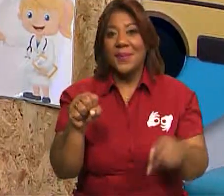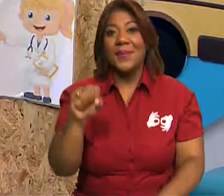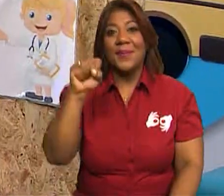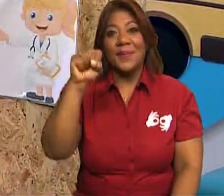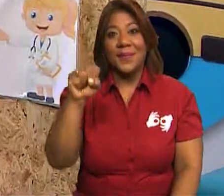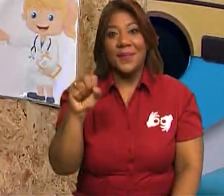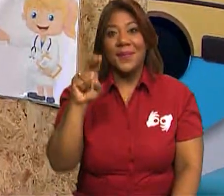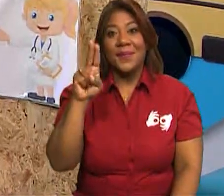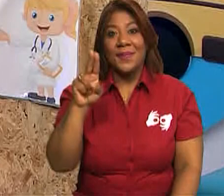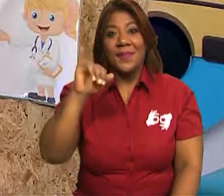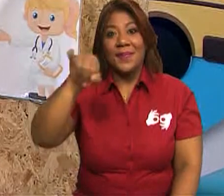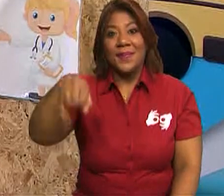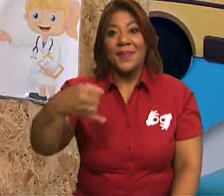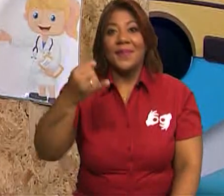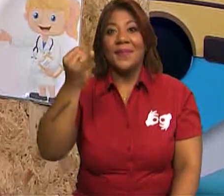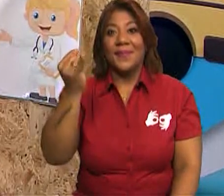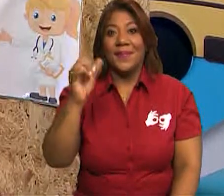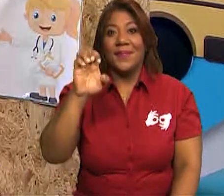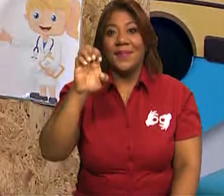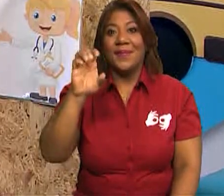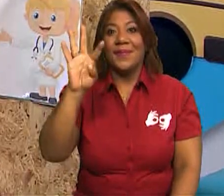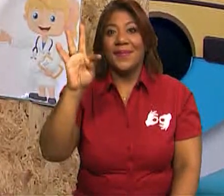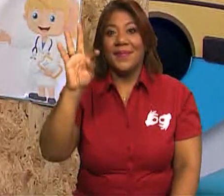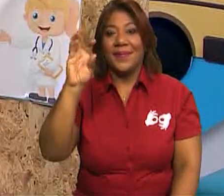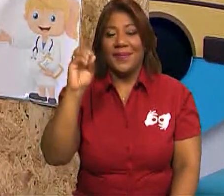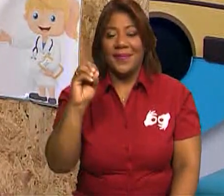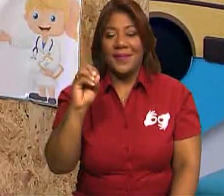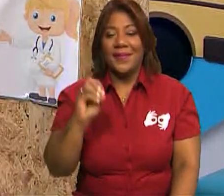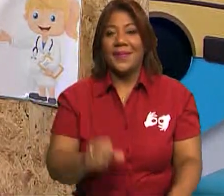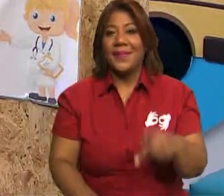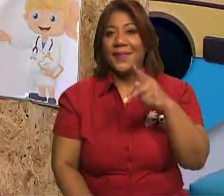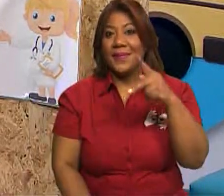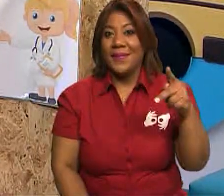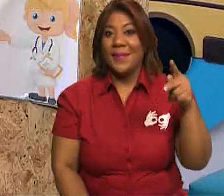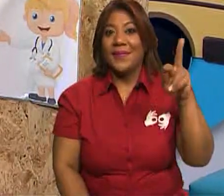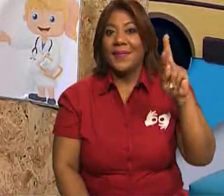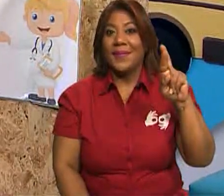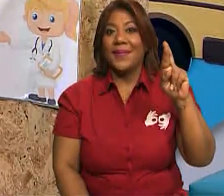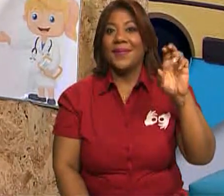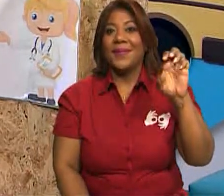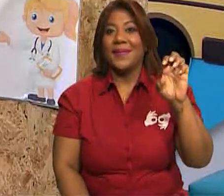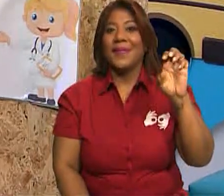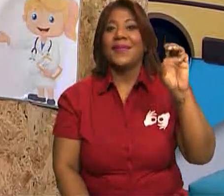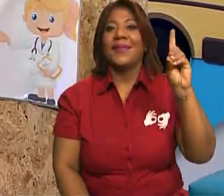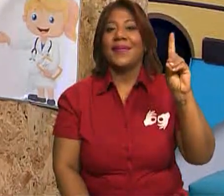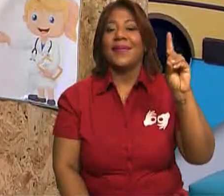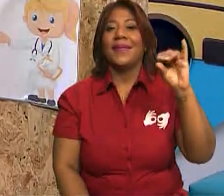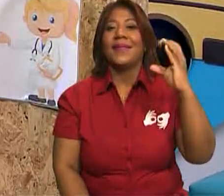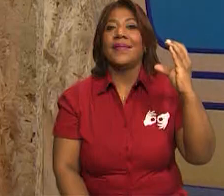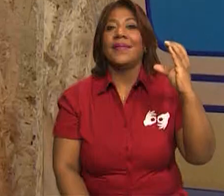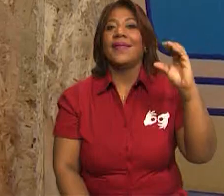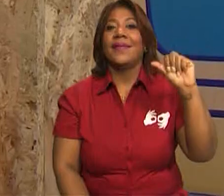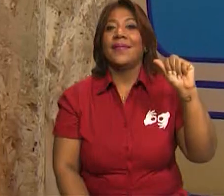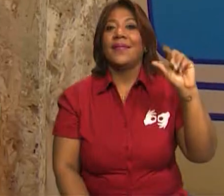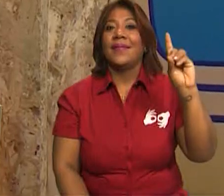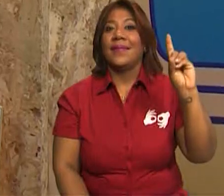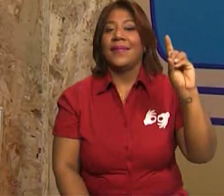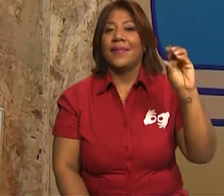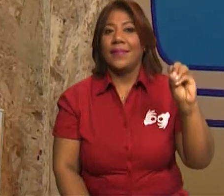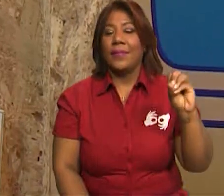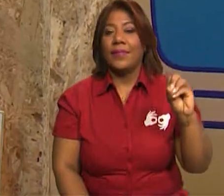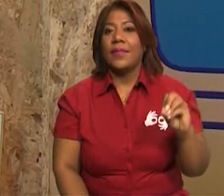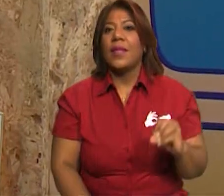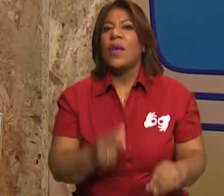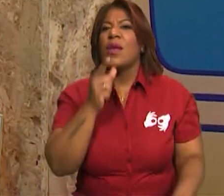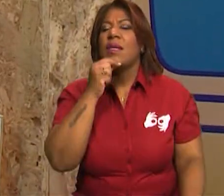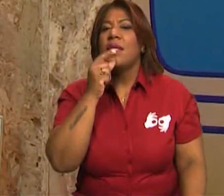practicar, es semana de repaso, los niños juegan en el campo. ¿Quién es el sujeto? El sujeto